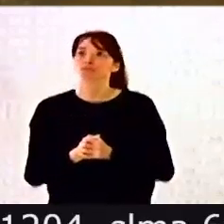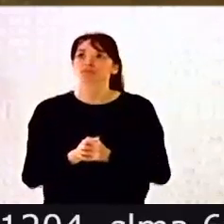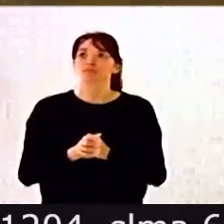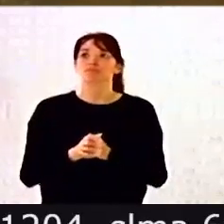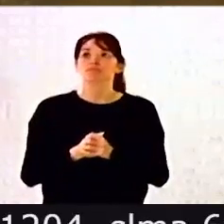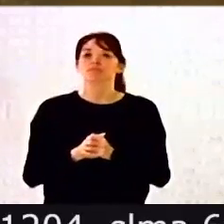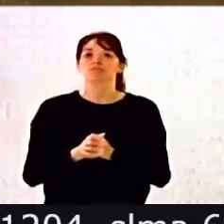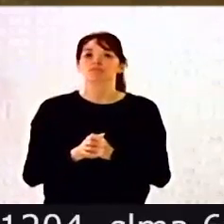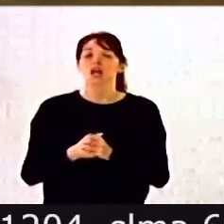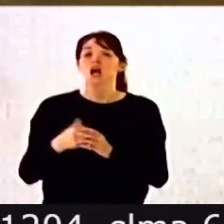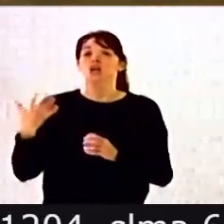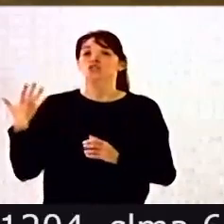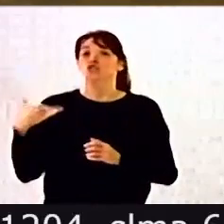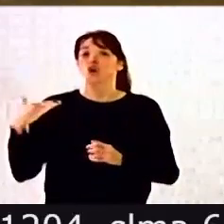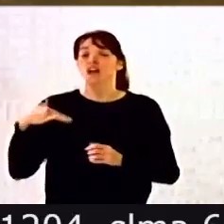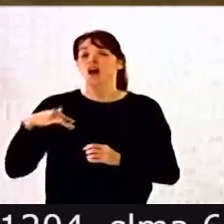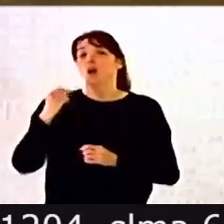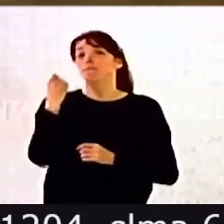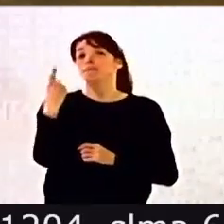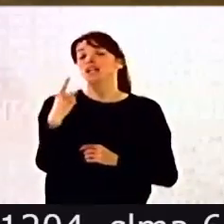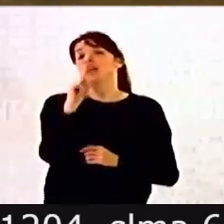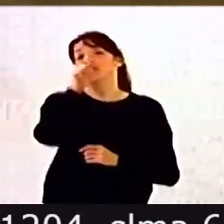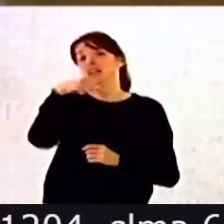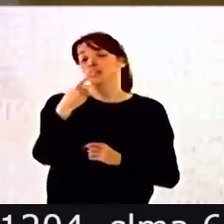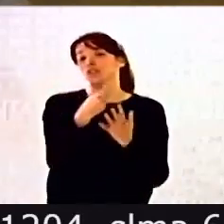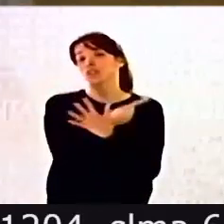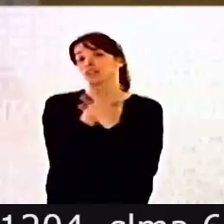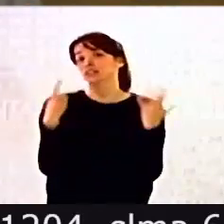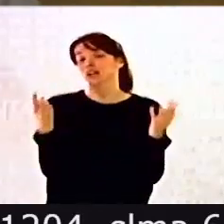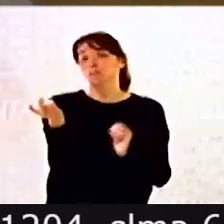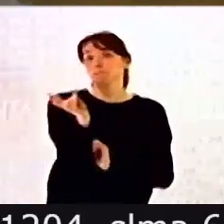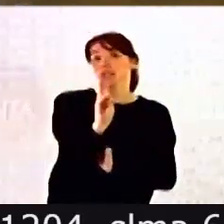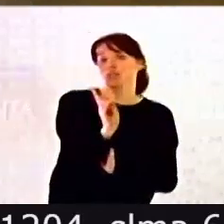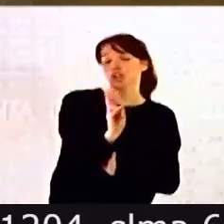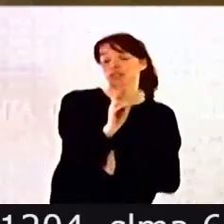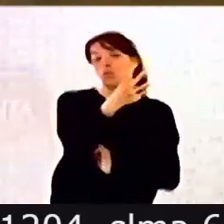Soria, que tiene 1.116, Valladolid, que tiene